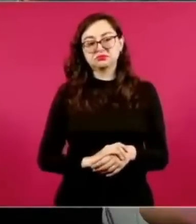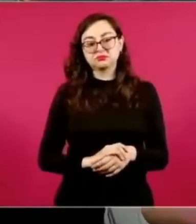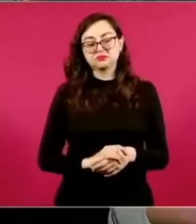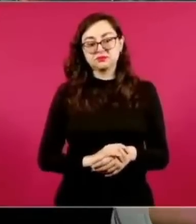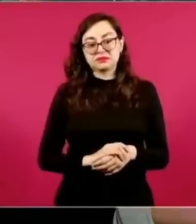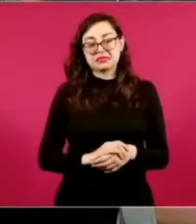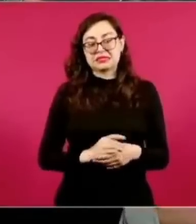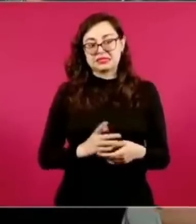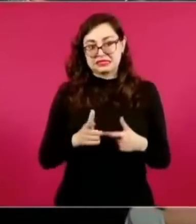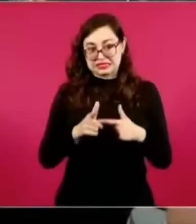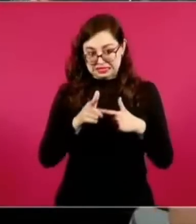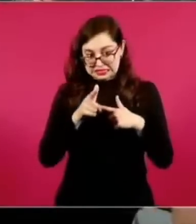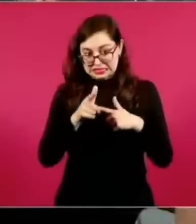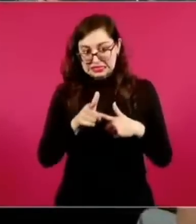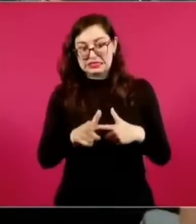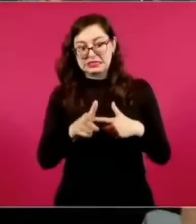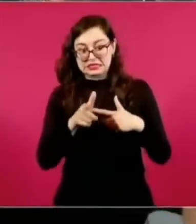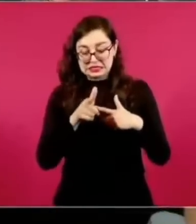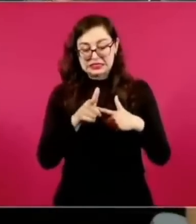un periodismo